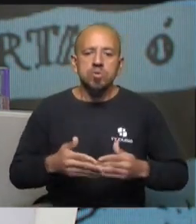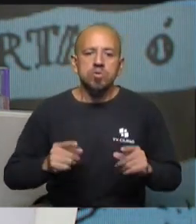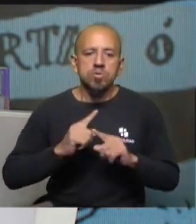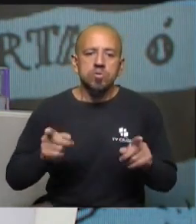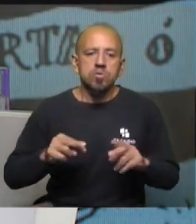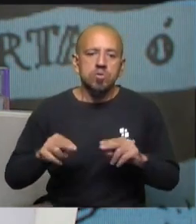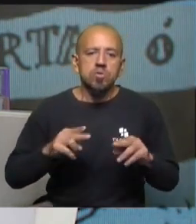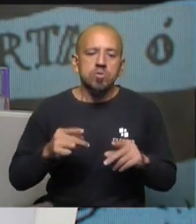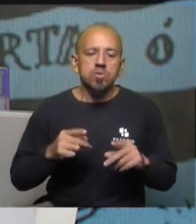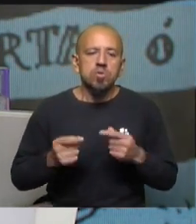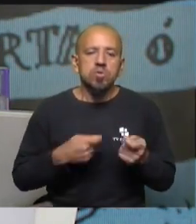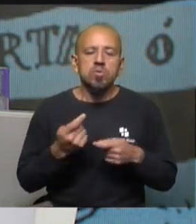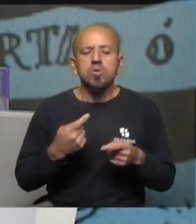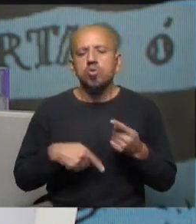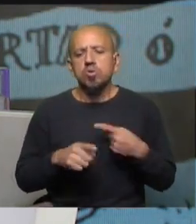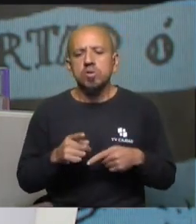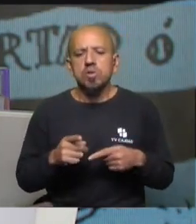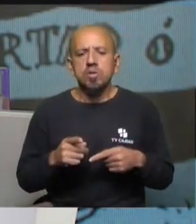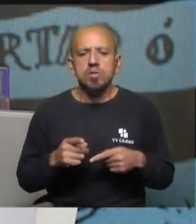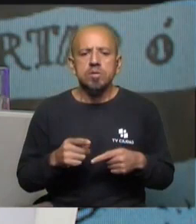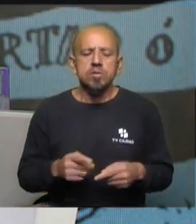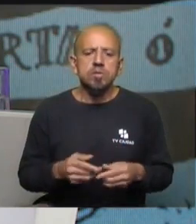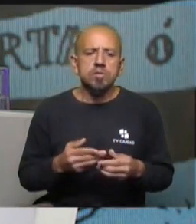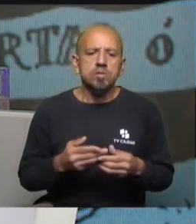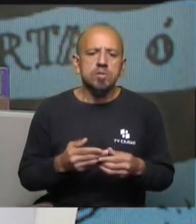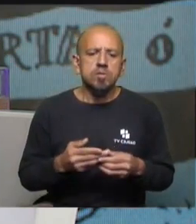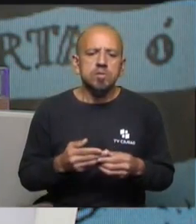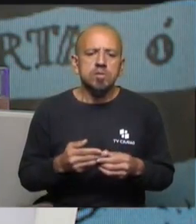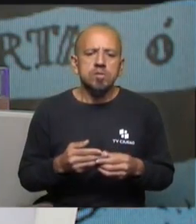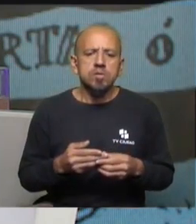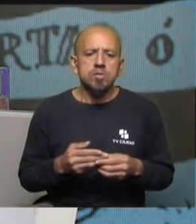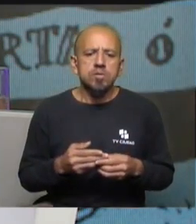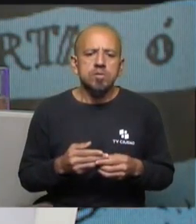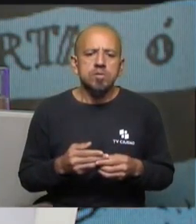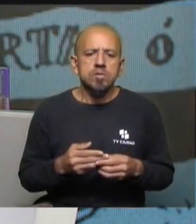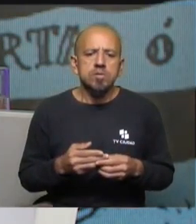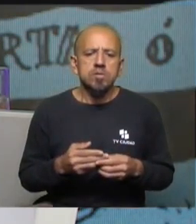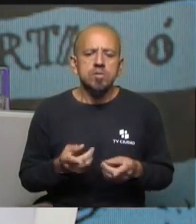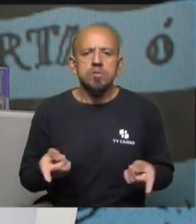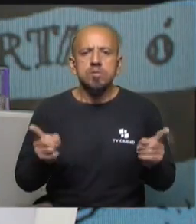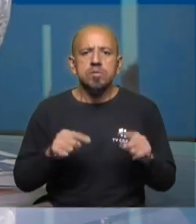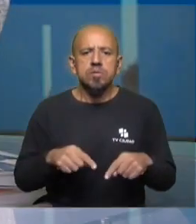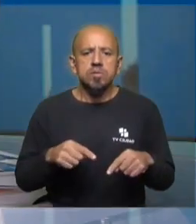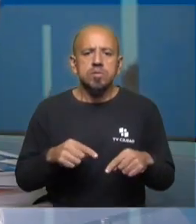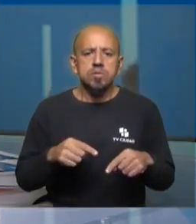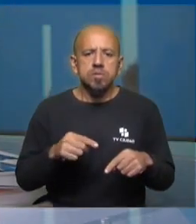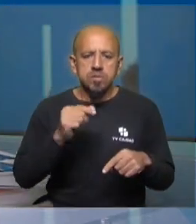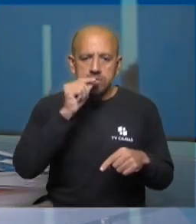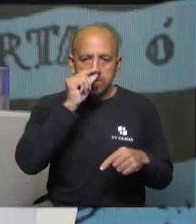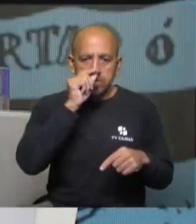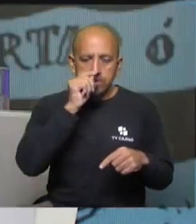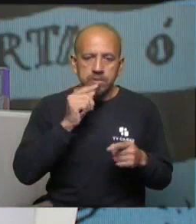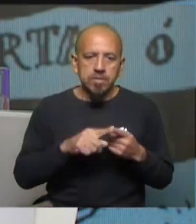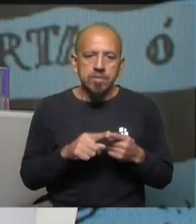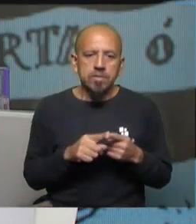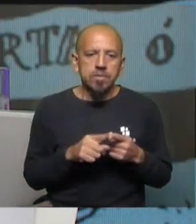para poder ellos negociar no En definitiva todo esto se enmarca la cuestión es vuelvo a ese a ese día a esa fecha me pongo a leer